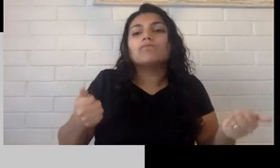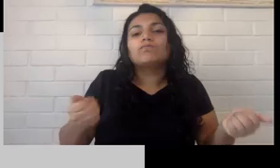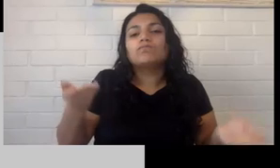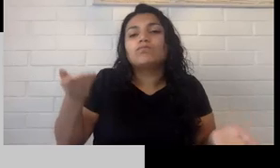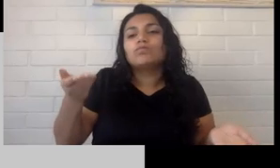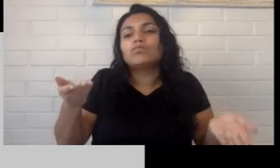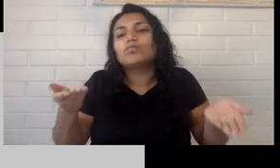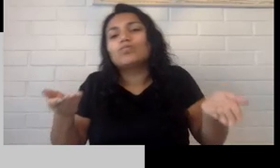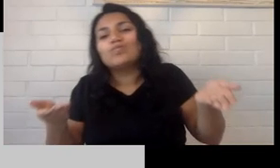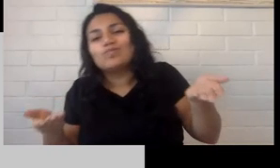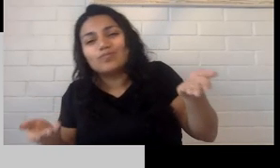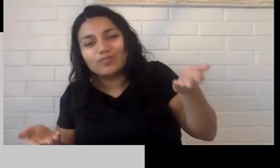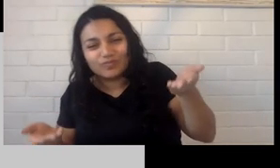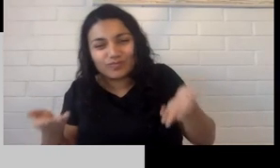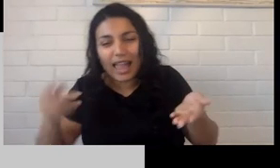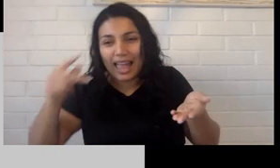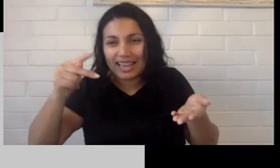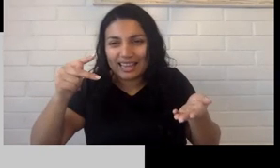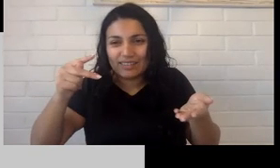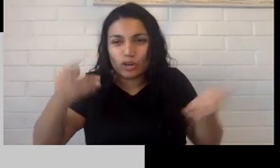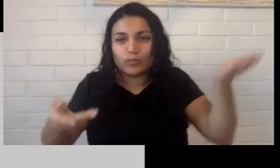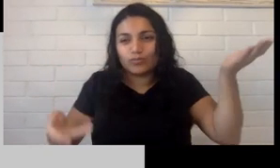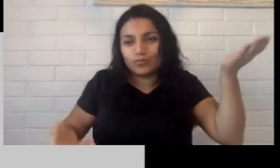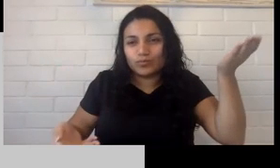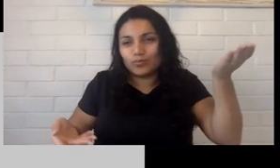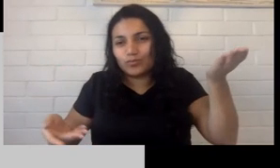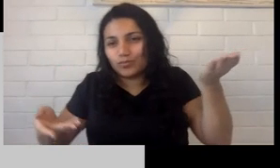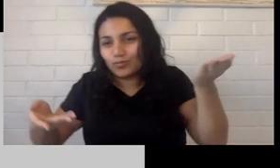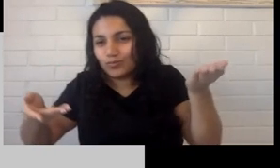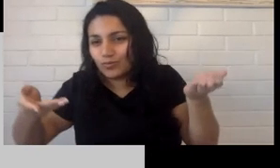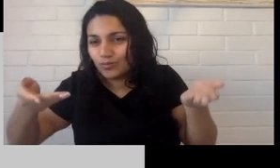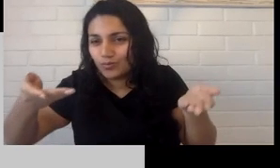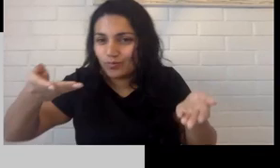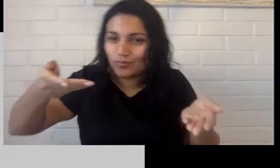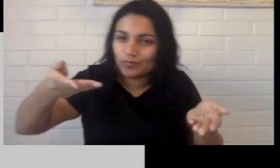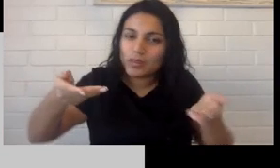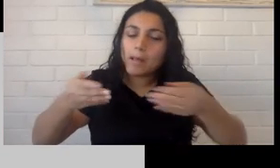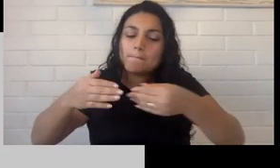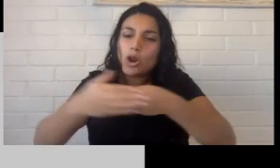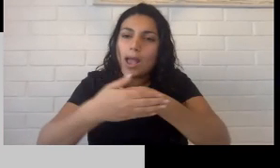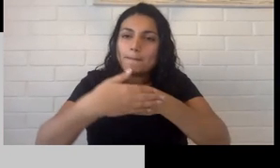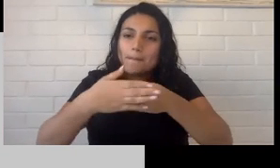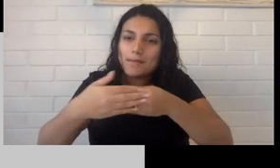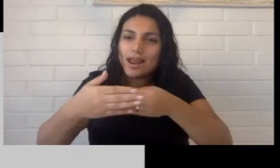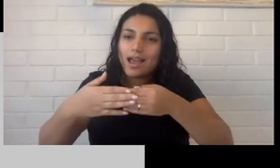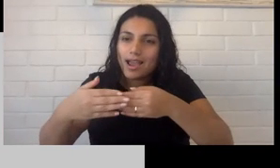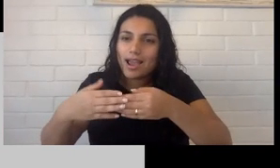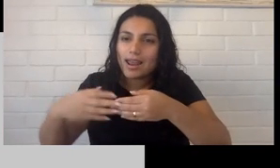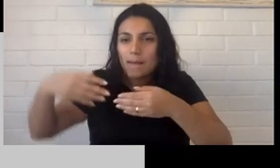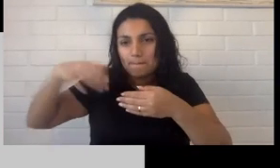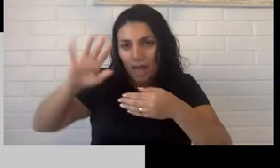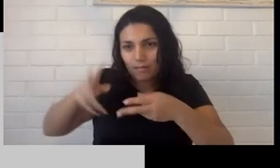ion potasio, básicamente porque la membrana celular es más permeable al